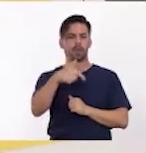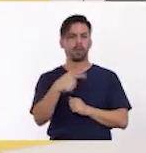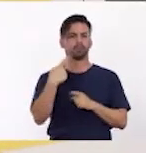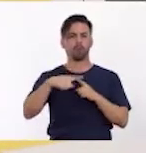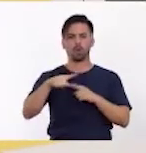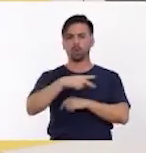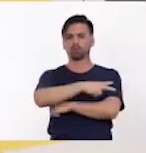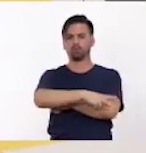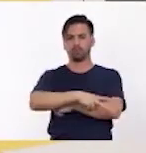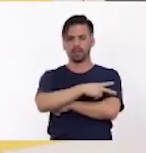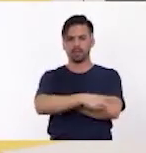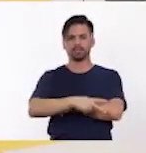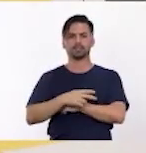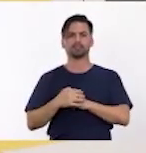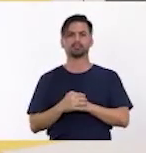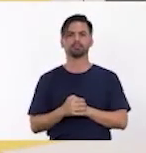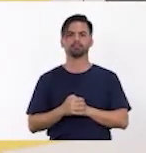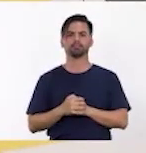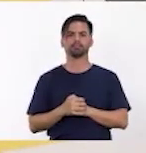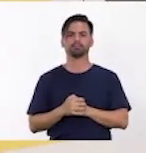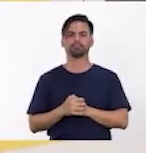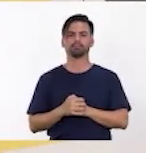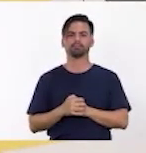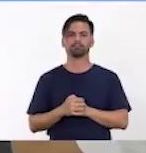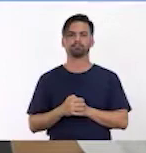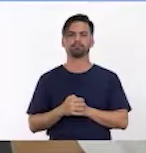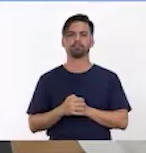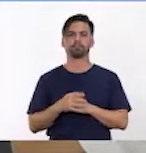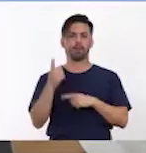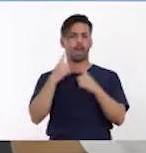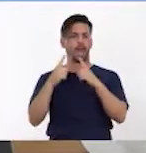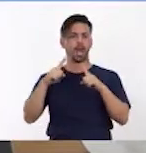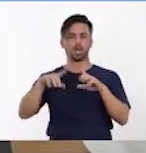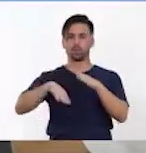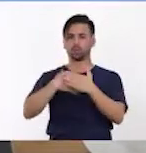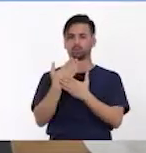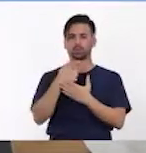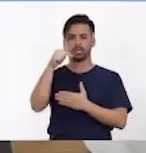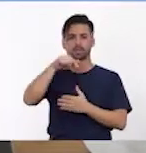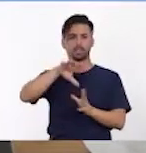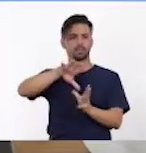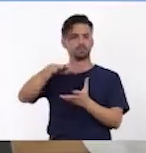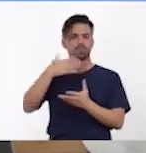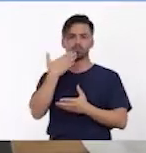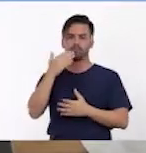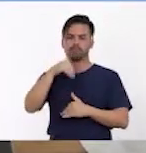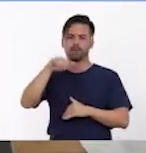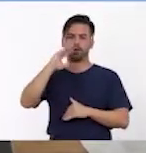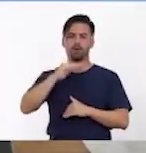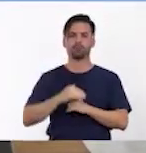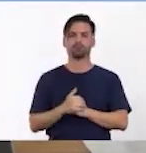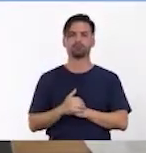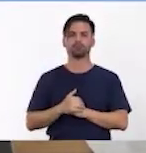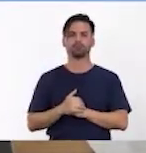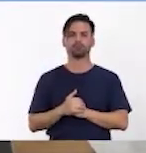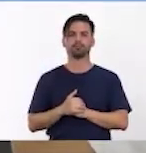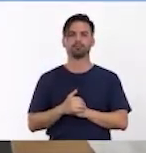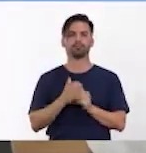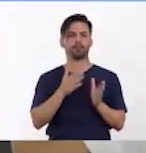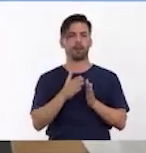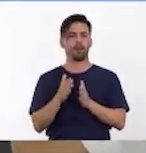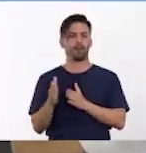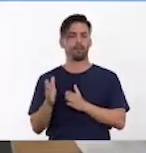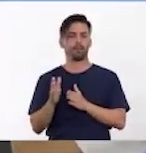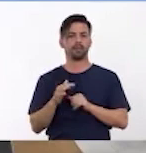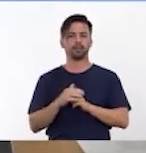día este mundo tiene que ser mejor. El otro aspecto, el otro tema que tenemos